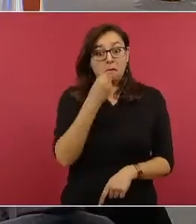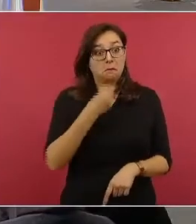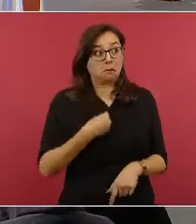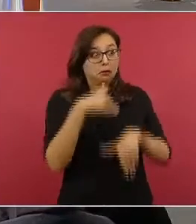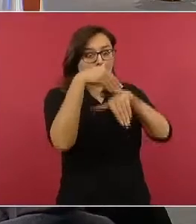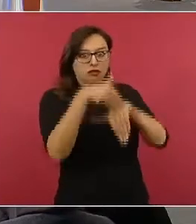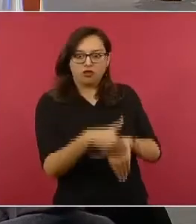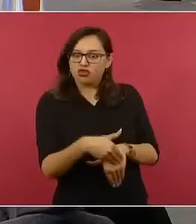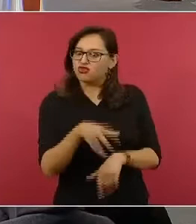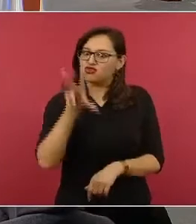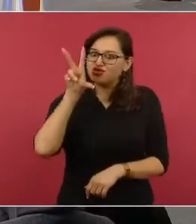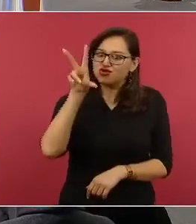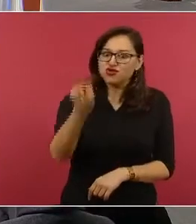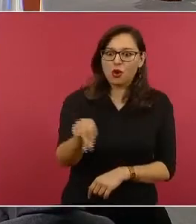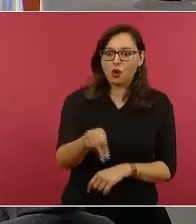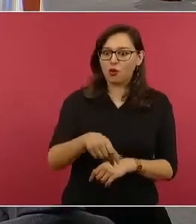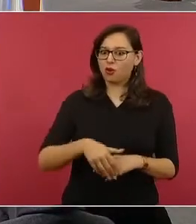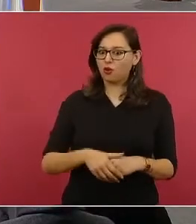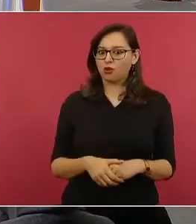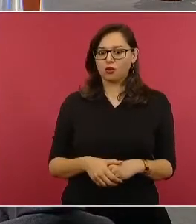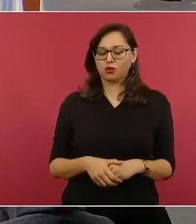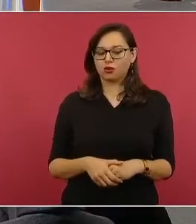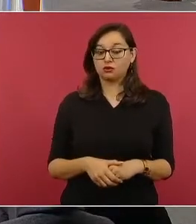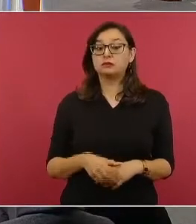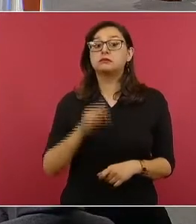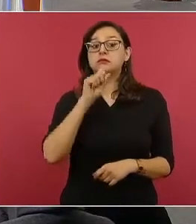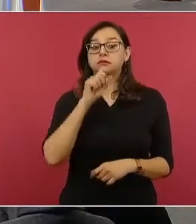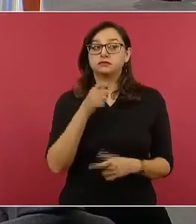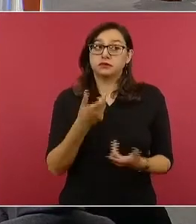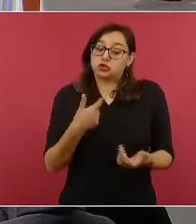agregaría, y legisladores